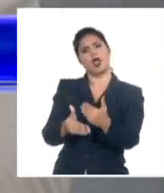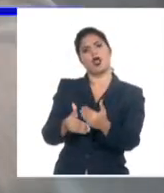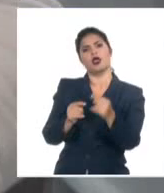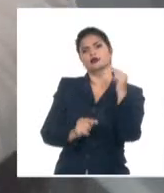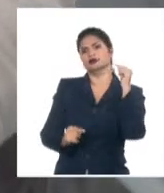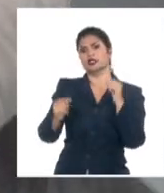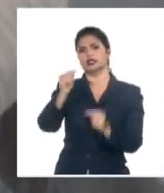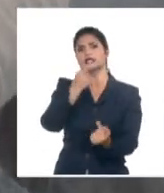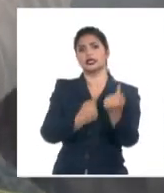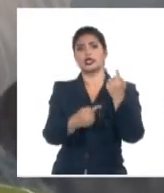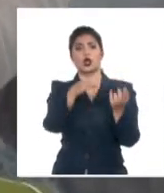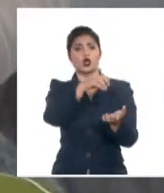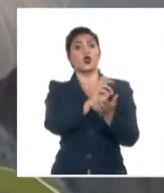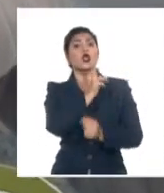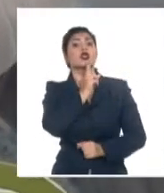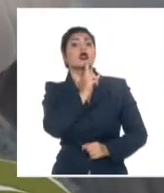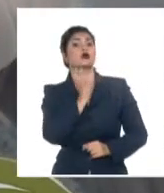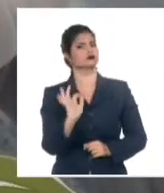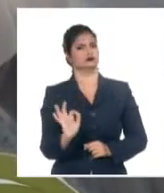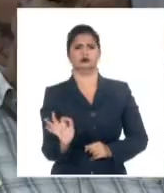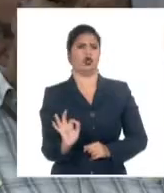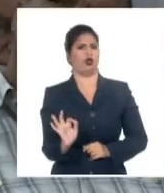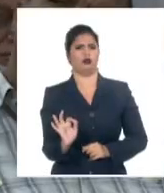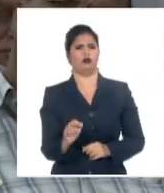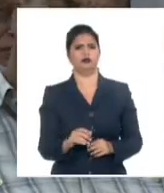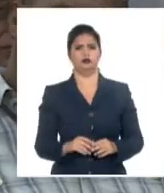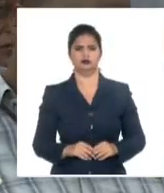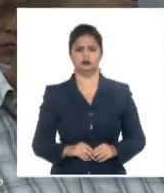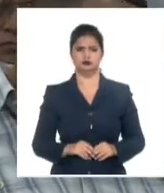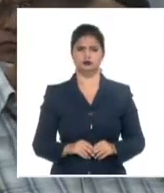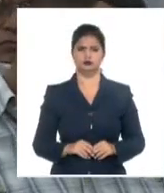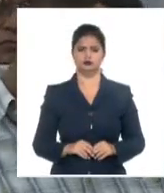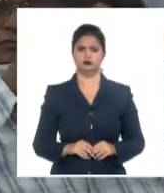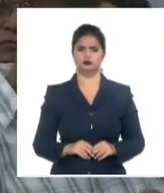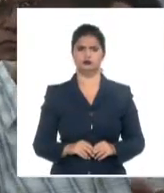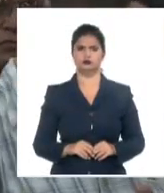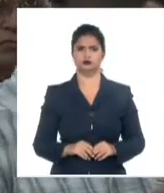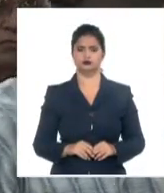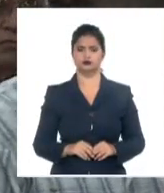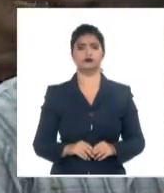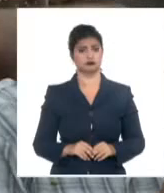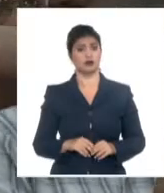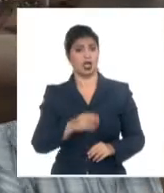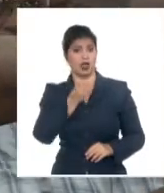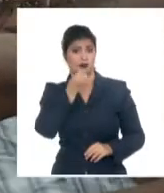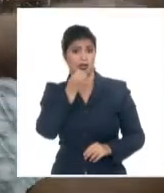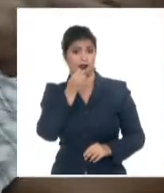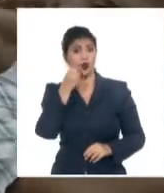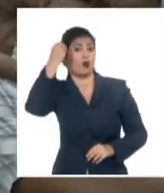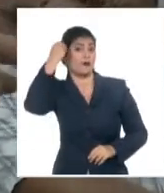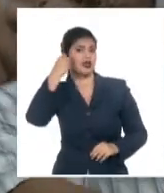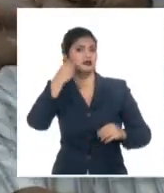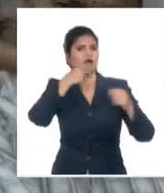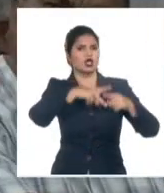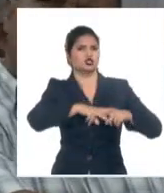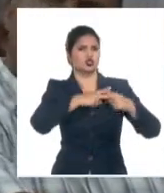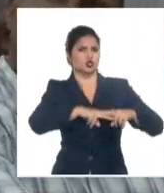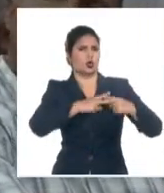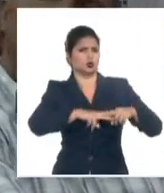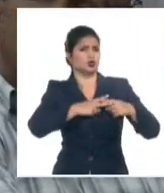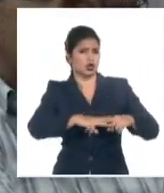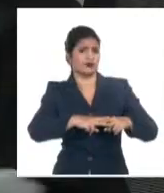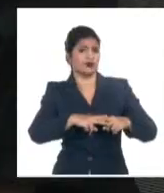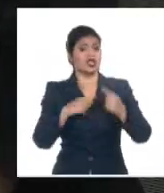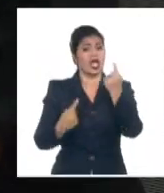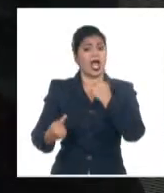esencial, en el corazón del informe, para que nosotros podamos cimentar la solución de todo eso otro que tenemos problema que